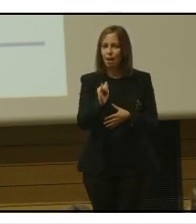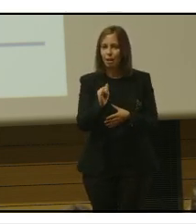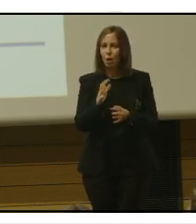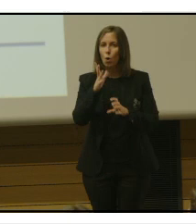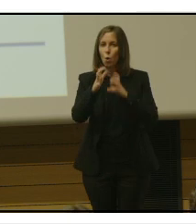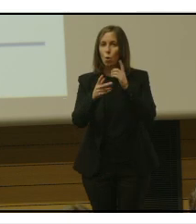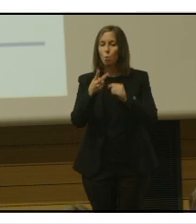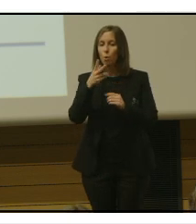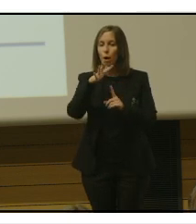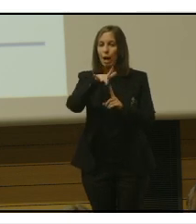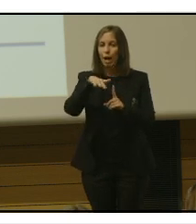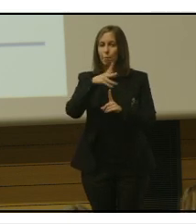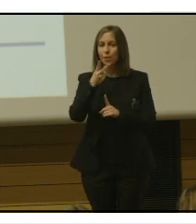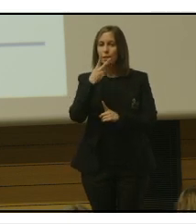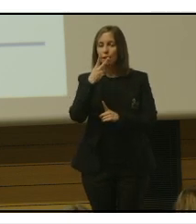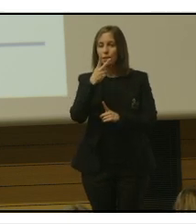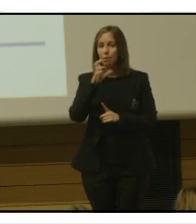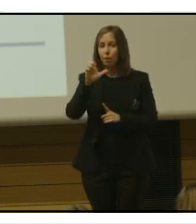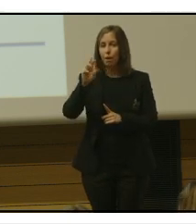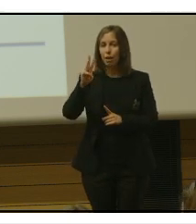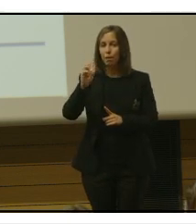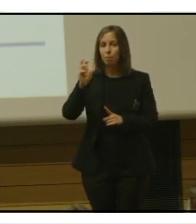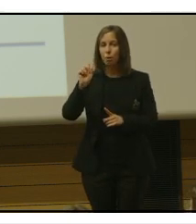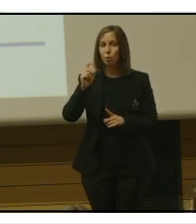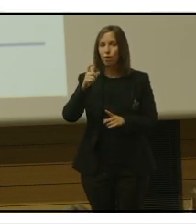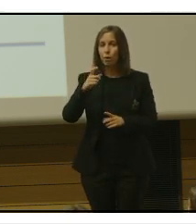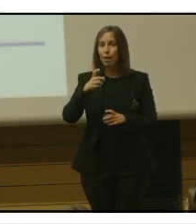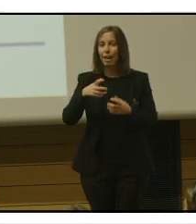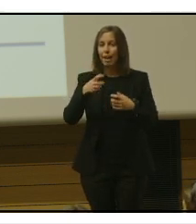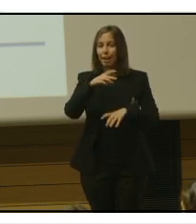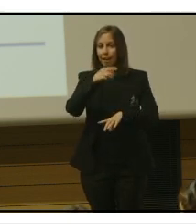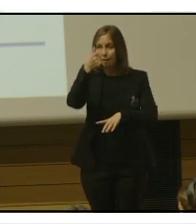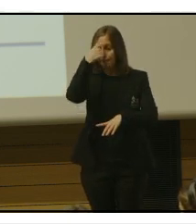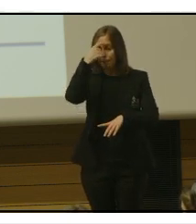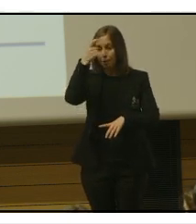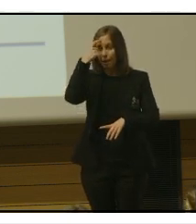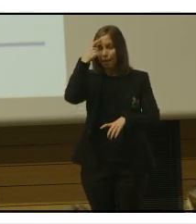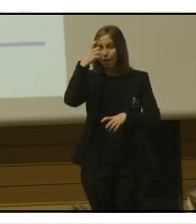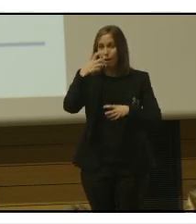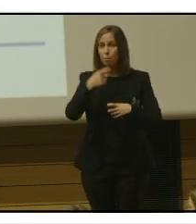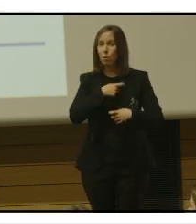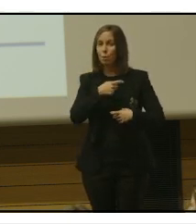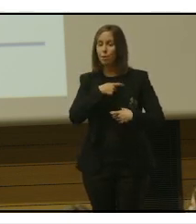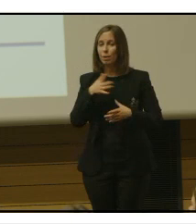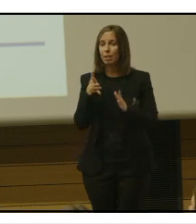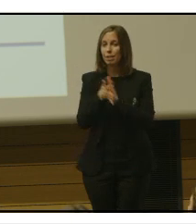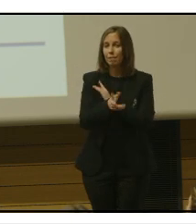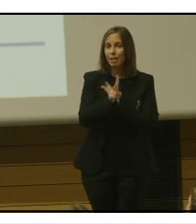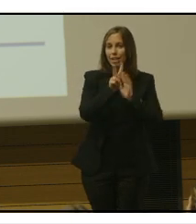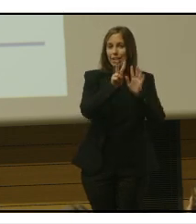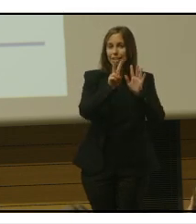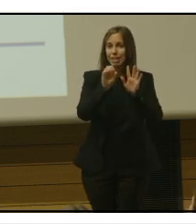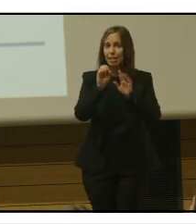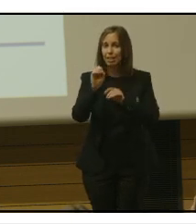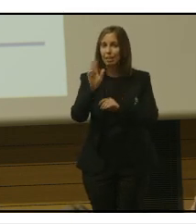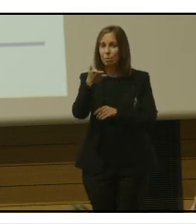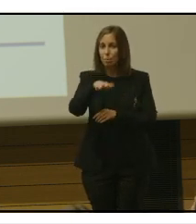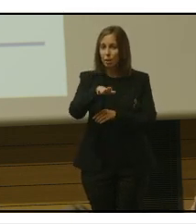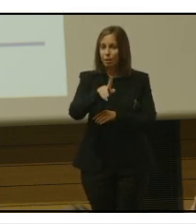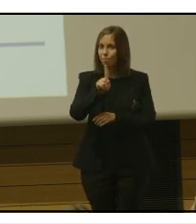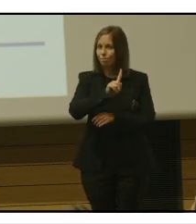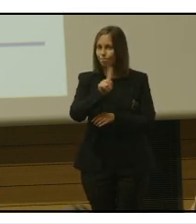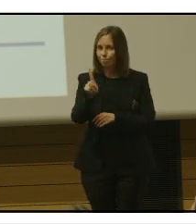ambiental de tabaco produce EPOC o produce enfermedad cerebrovascular, ya no estaríamos hablando de esas 700 muertes, sino que ya estaríamos hablando